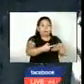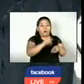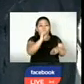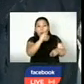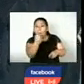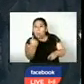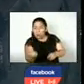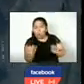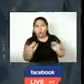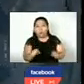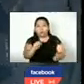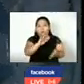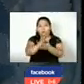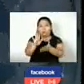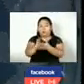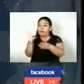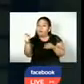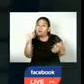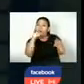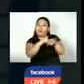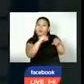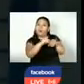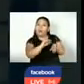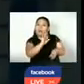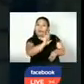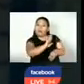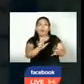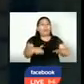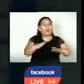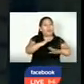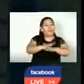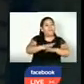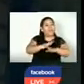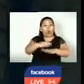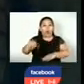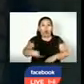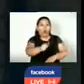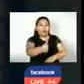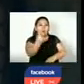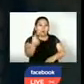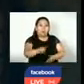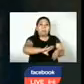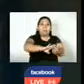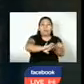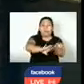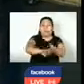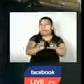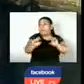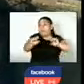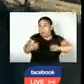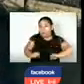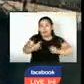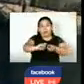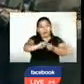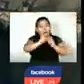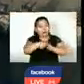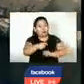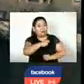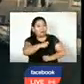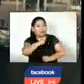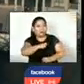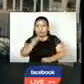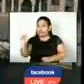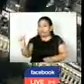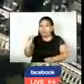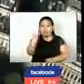consumidores tener cuentas directamente en el banco y evitar a terceros a realizar pagos, lo que cambiaría el papel de los prestamistas en el